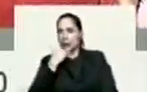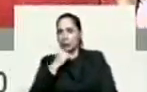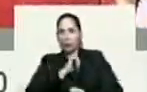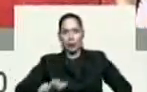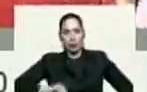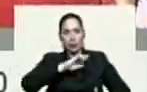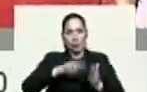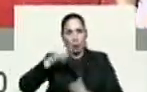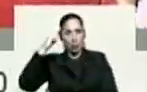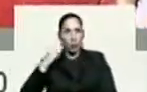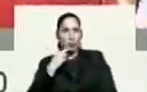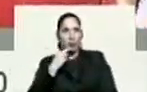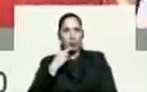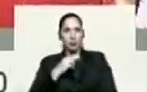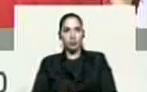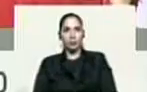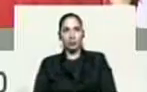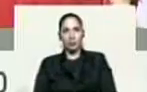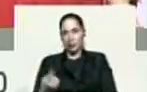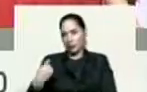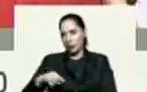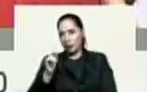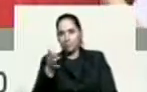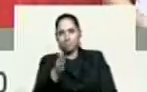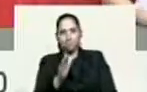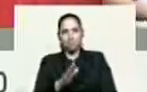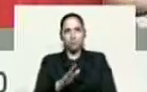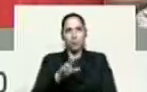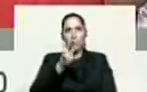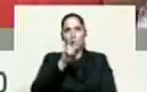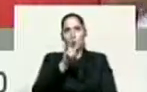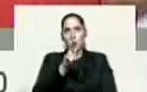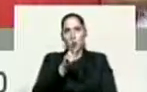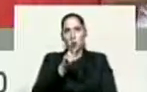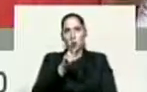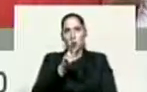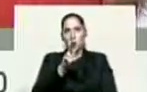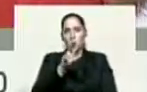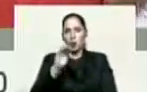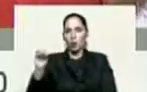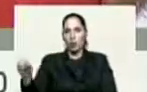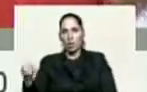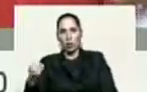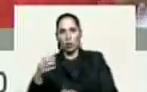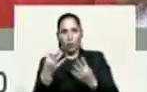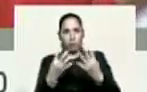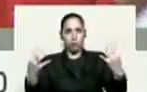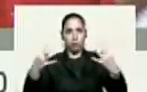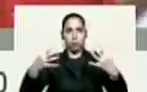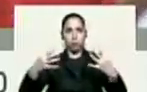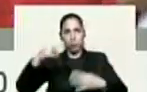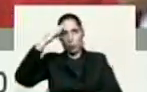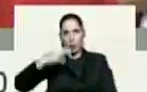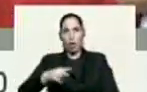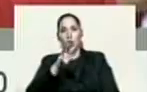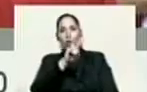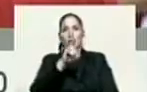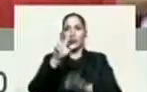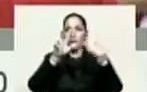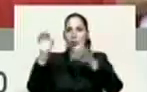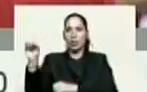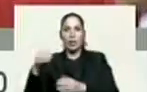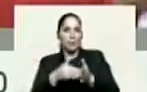Nacional Bolivariana tiene un aproximado de 200 en filas. 280 mil hombres y